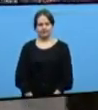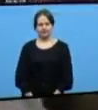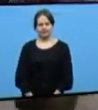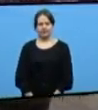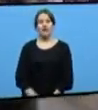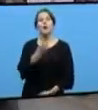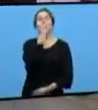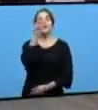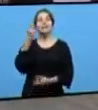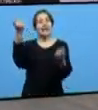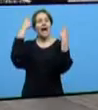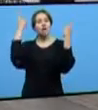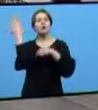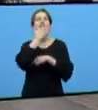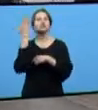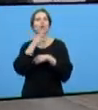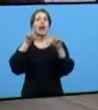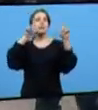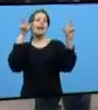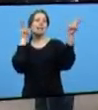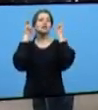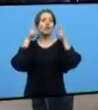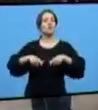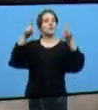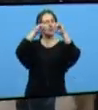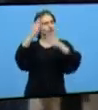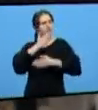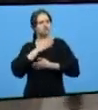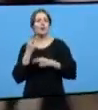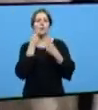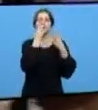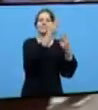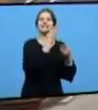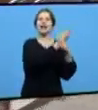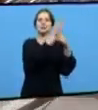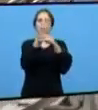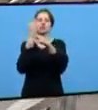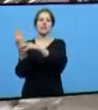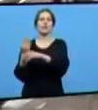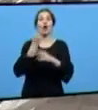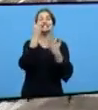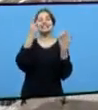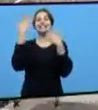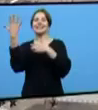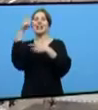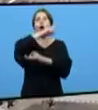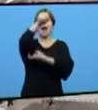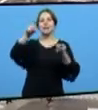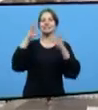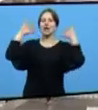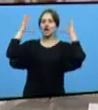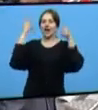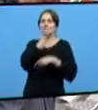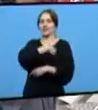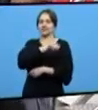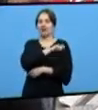Unha vintena de alumnos da Escola de Imaxe e Son da Fundación TIC visitaron a exposición itinerante do 75 aniversario de Radio Nacional de España,